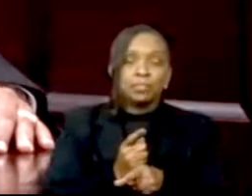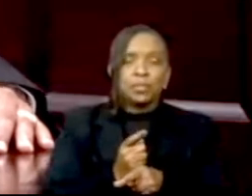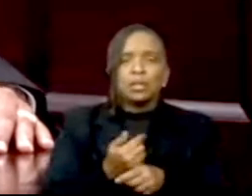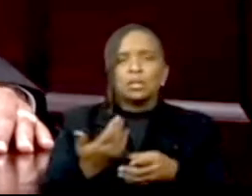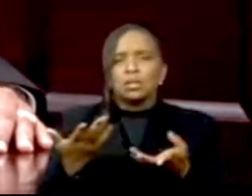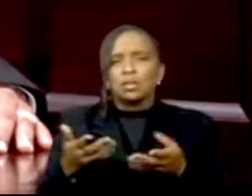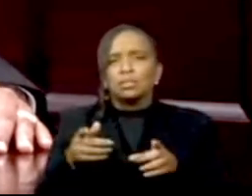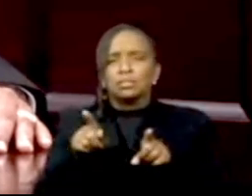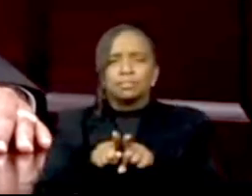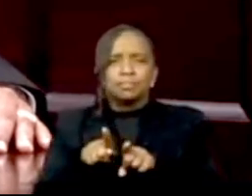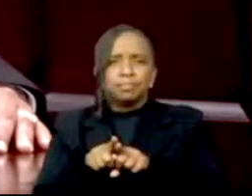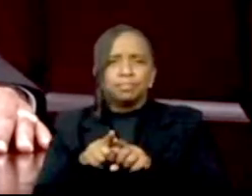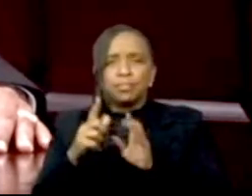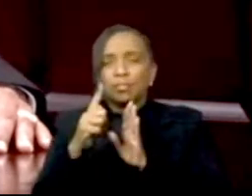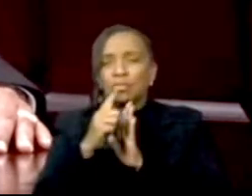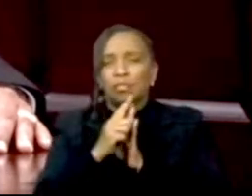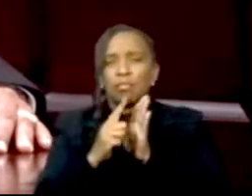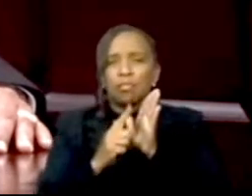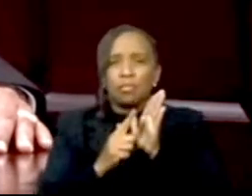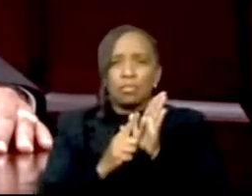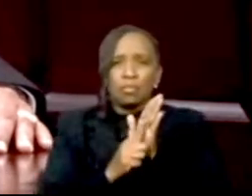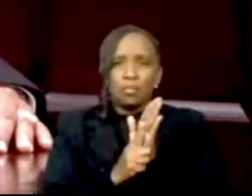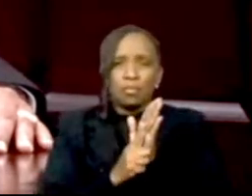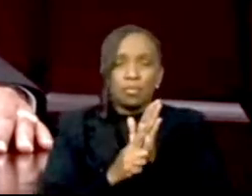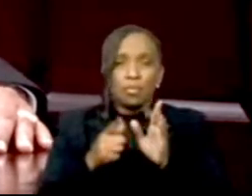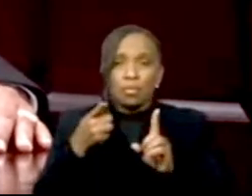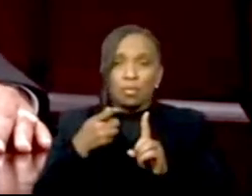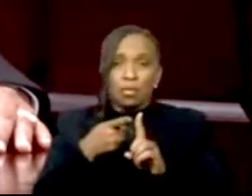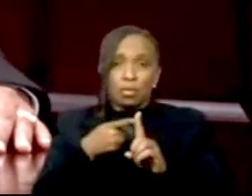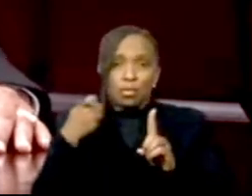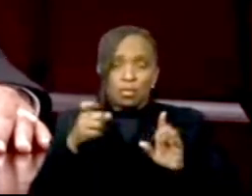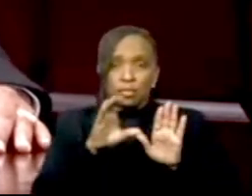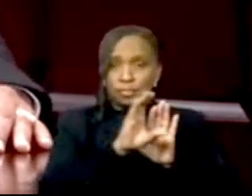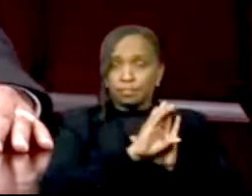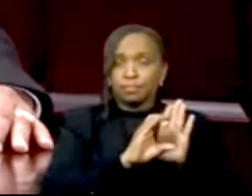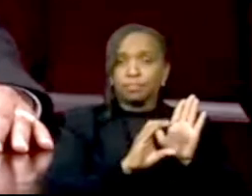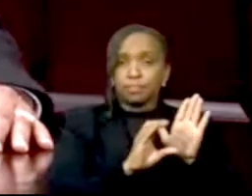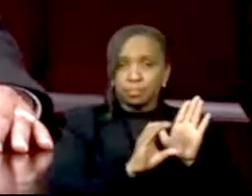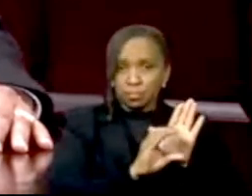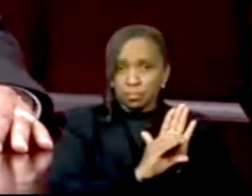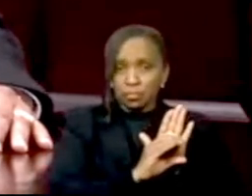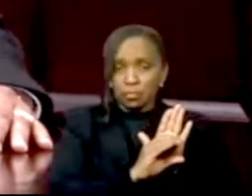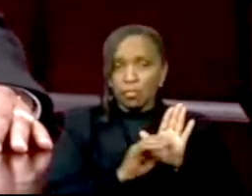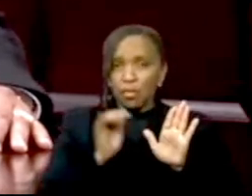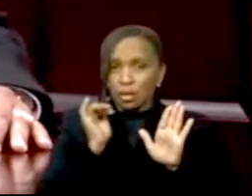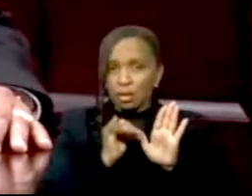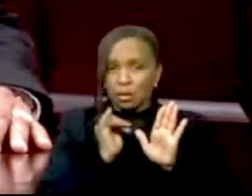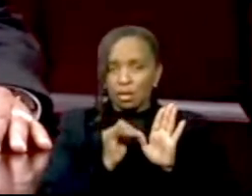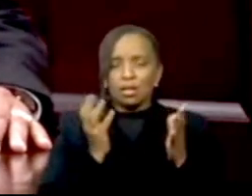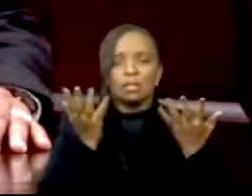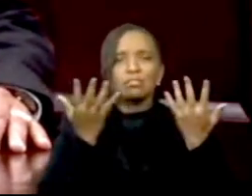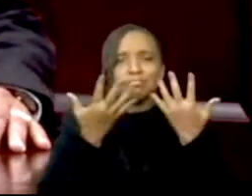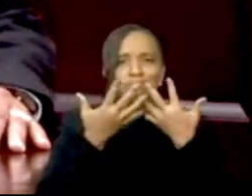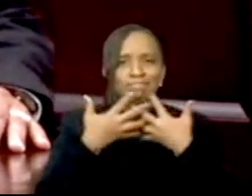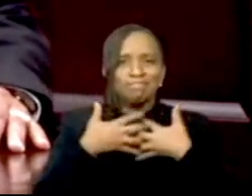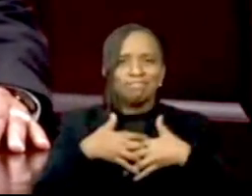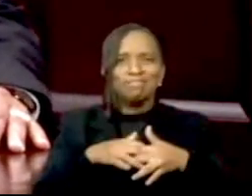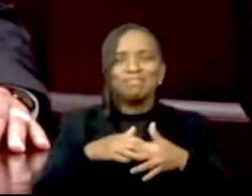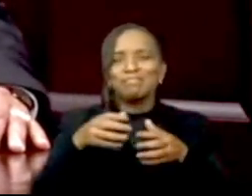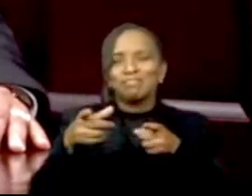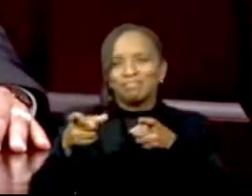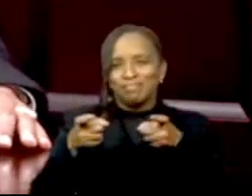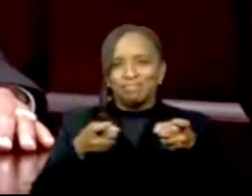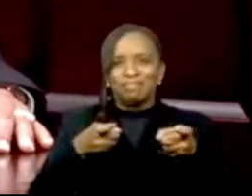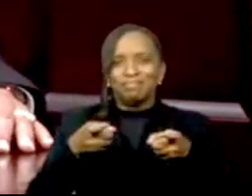relaciones de las personas y sus relaciones con la administración pública y los procedimientos administrativos. Lo